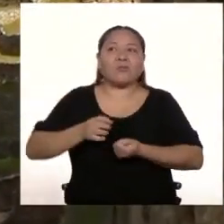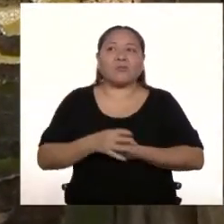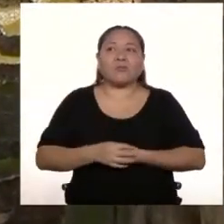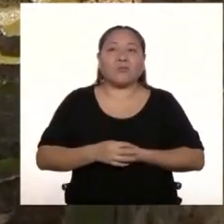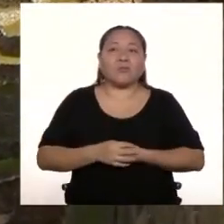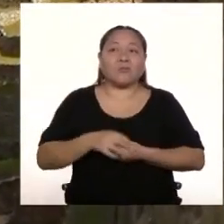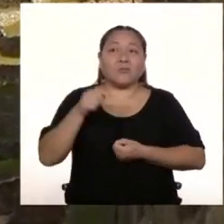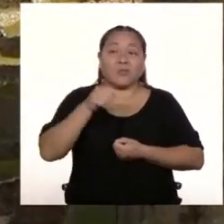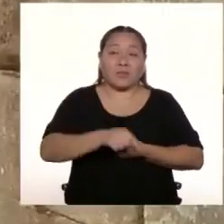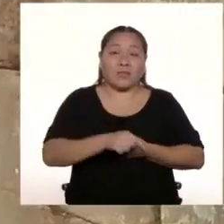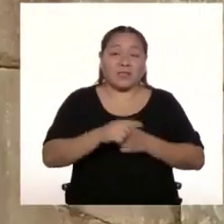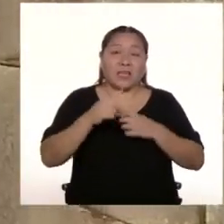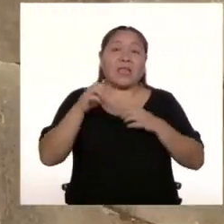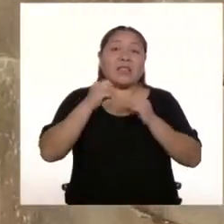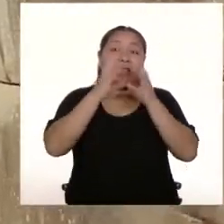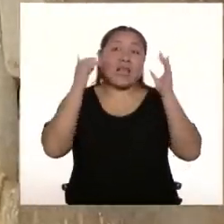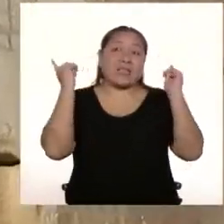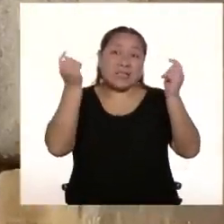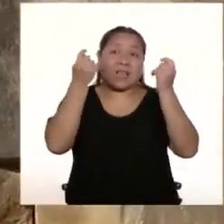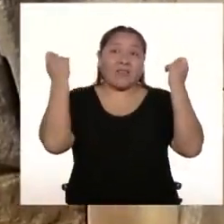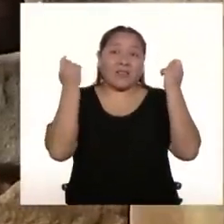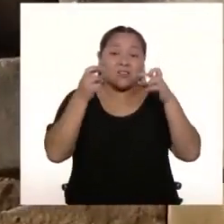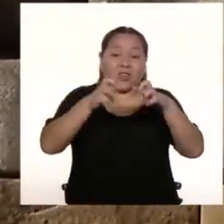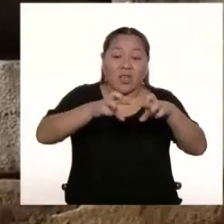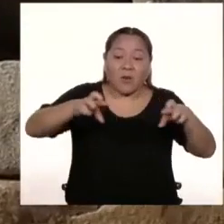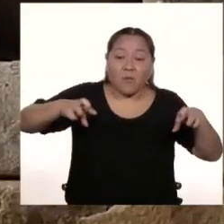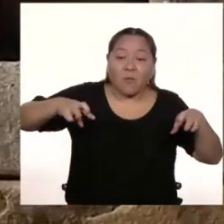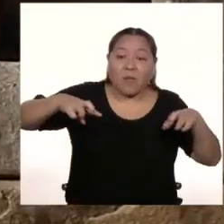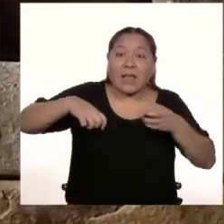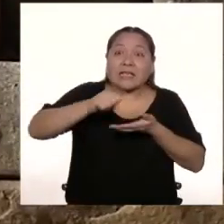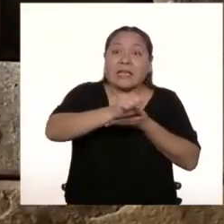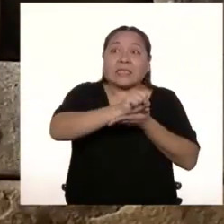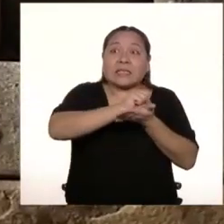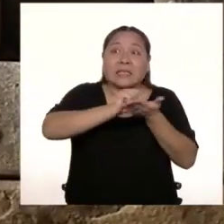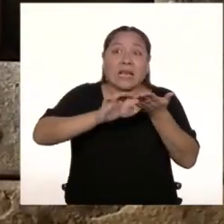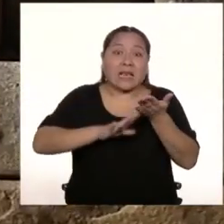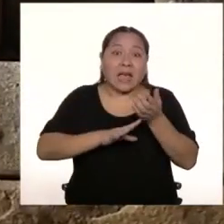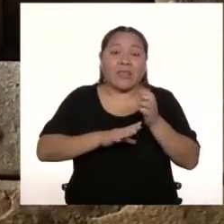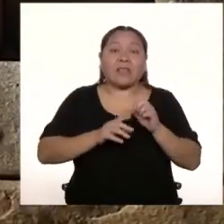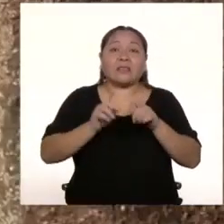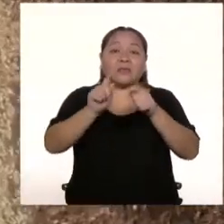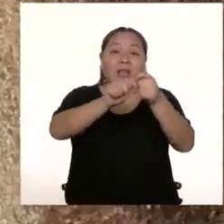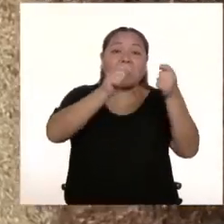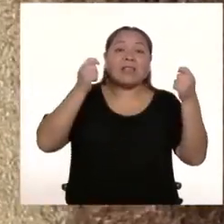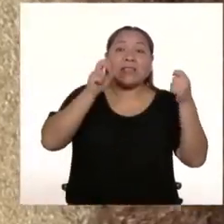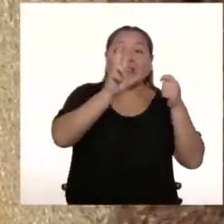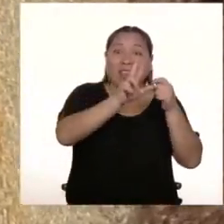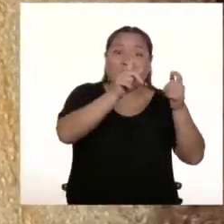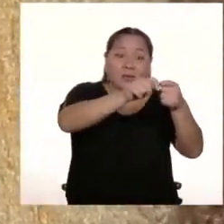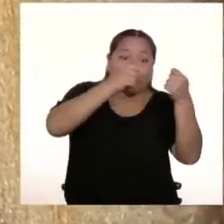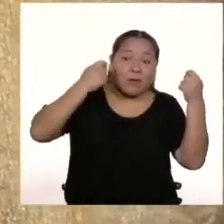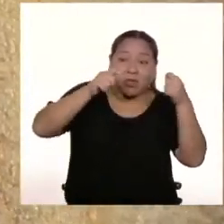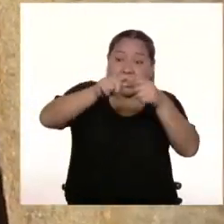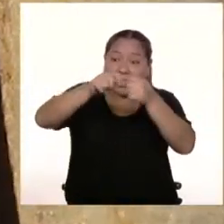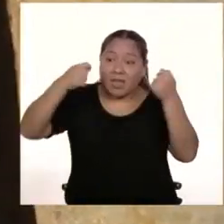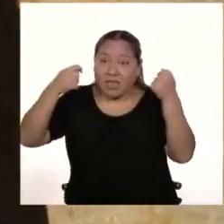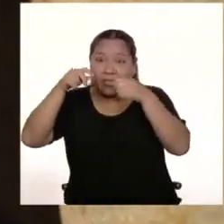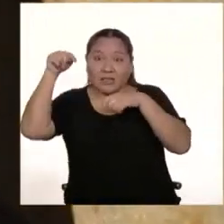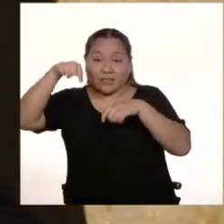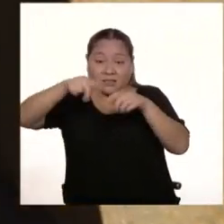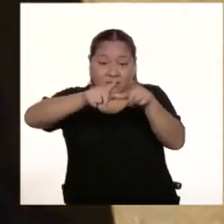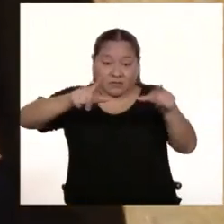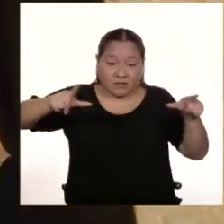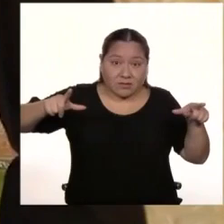Si la fecha era importante, la plaza sagrada, compuesta por el templo de las tres ventanas y el templo principal, comenzaba a